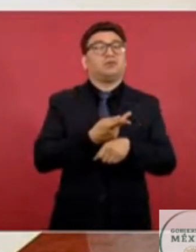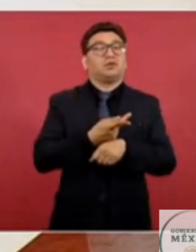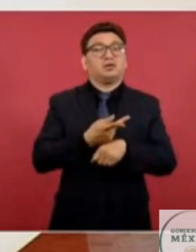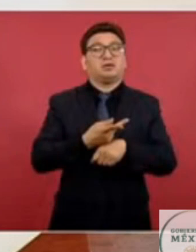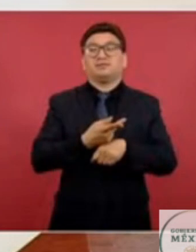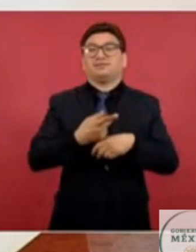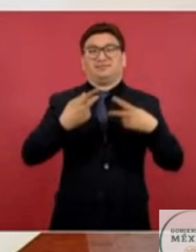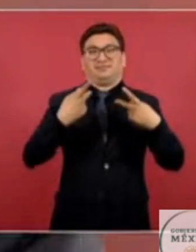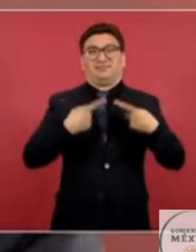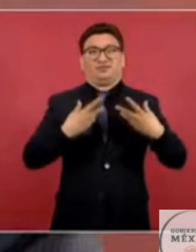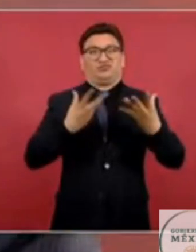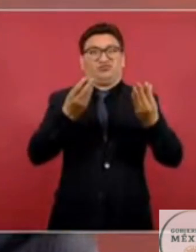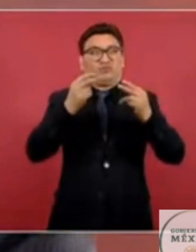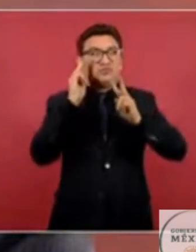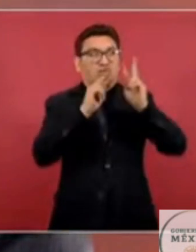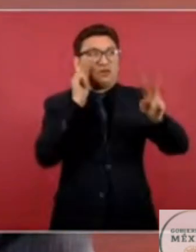audiencia.